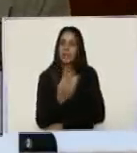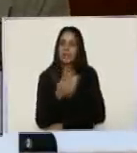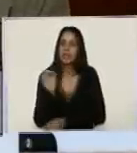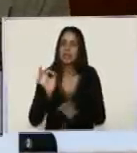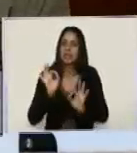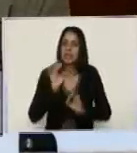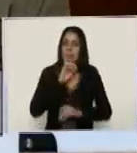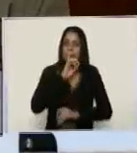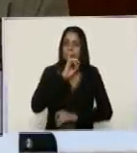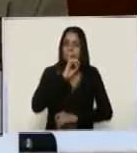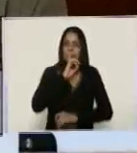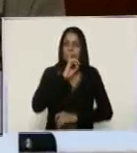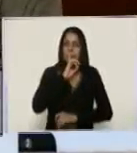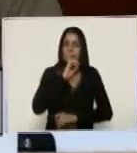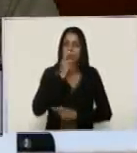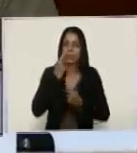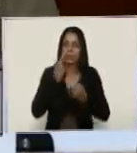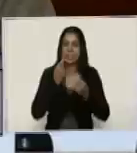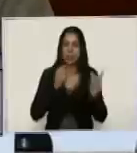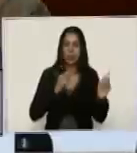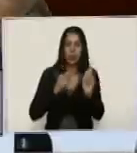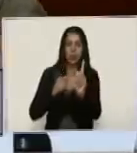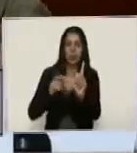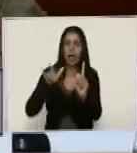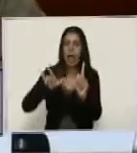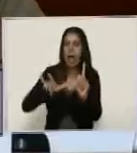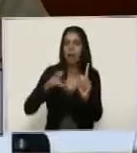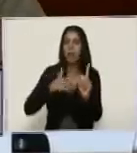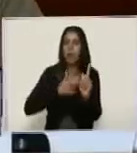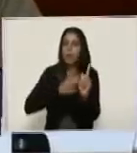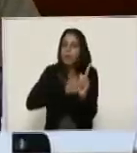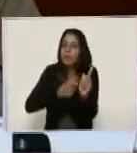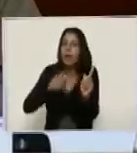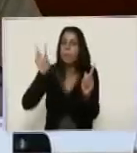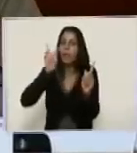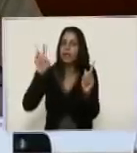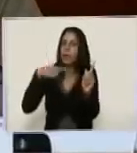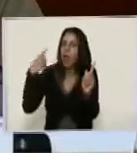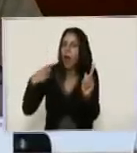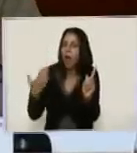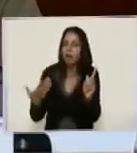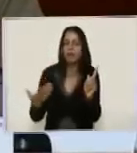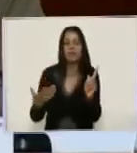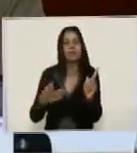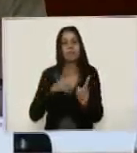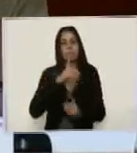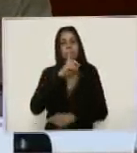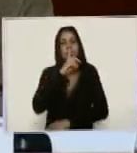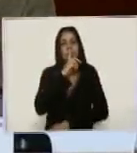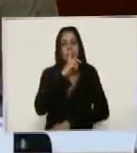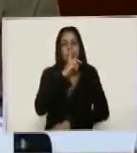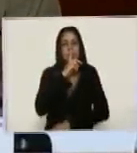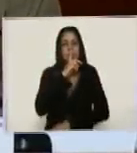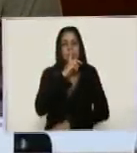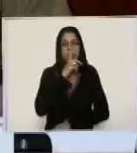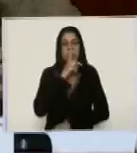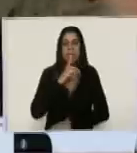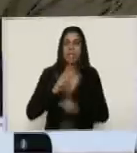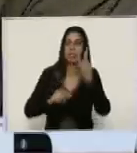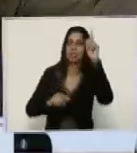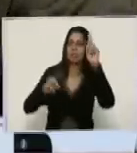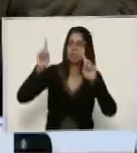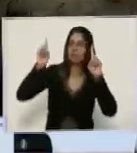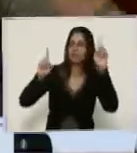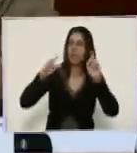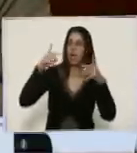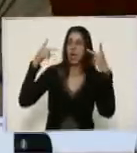vergüenza. Por amor a su patria, un poquito de amor a su patria. Puede levantar su voz para decir que no. Bueno, si lo